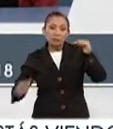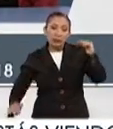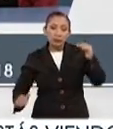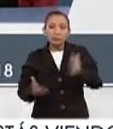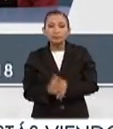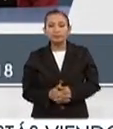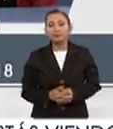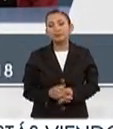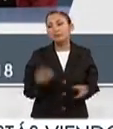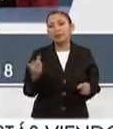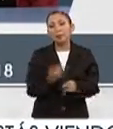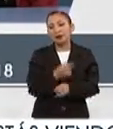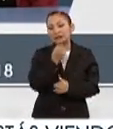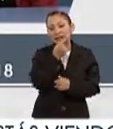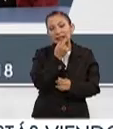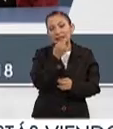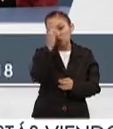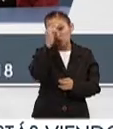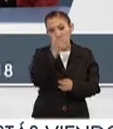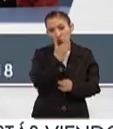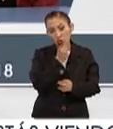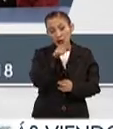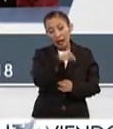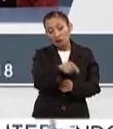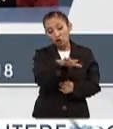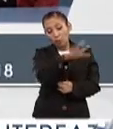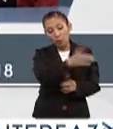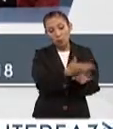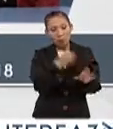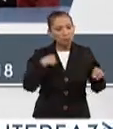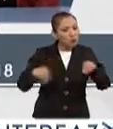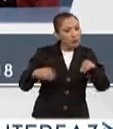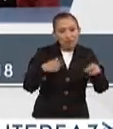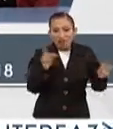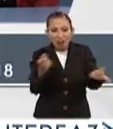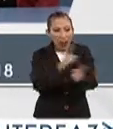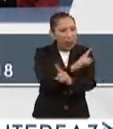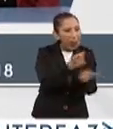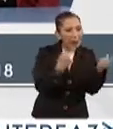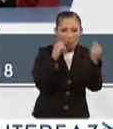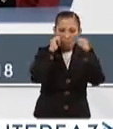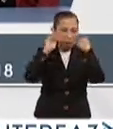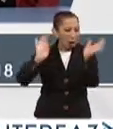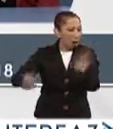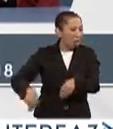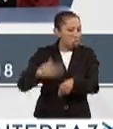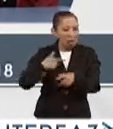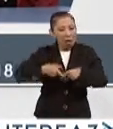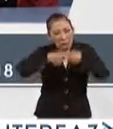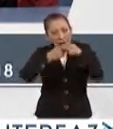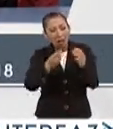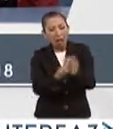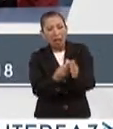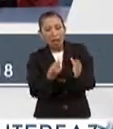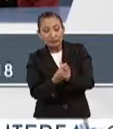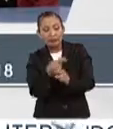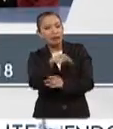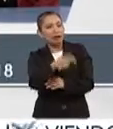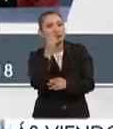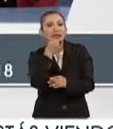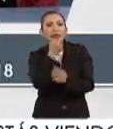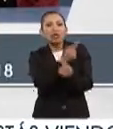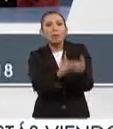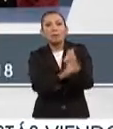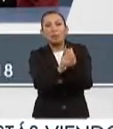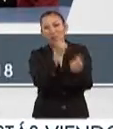ventajas? Bueno, lo que pasa es que los niños sobredotados, ellos como son muy hiperactivos, no les importa si interrumpen la clase, al final son el